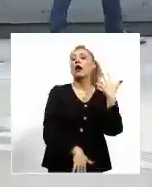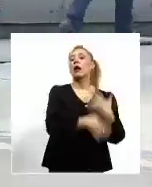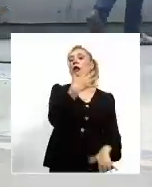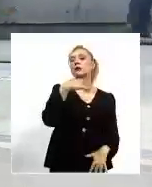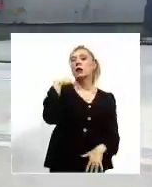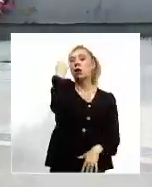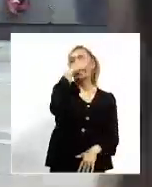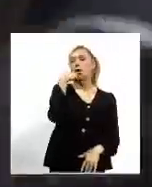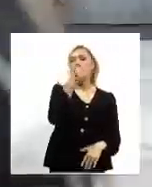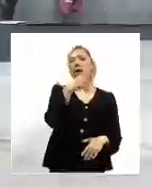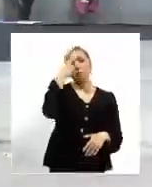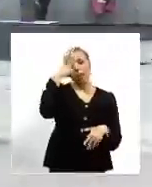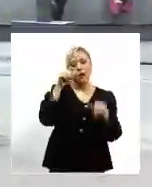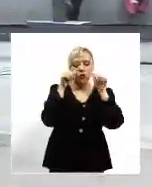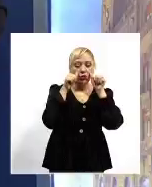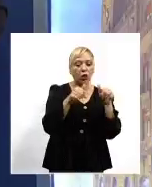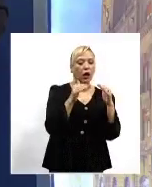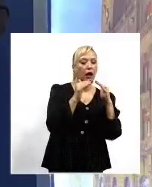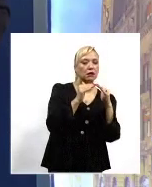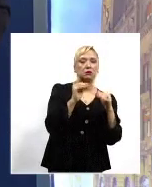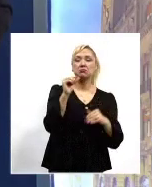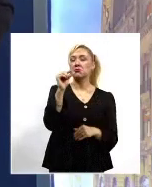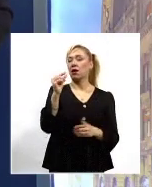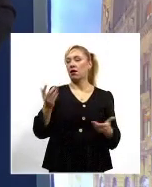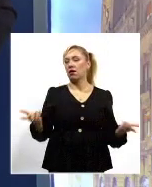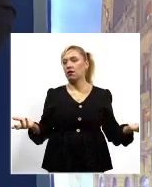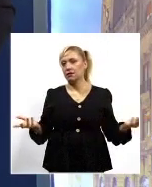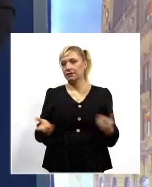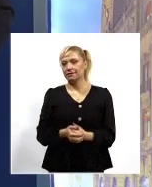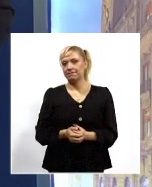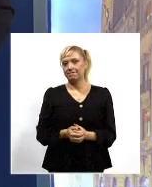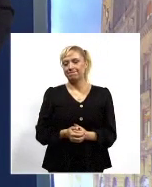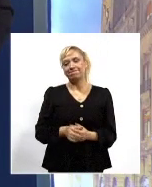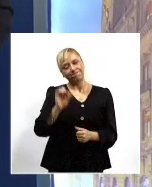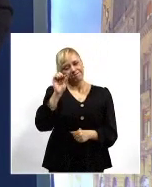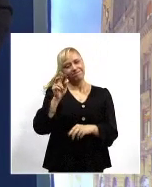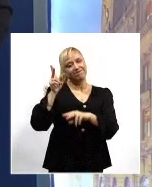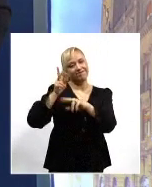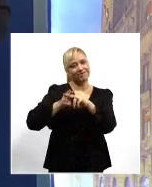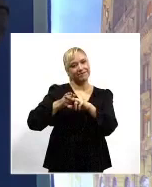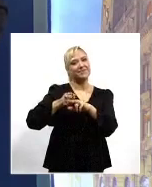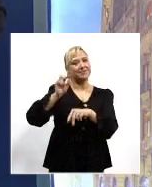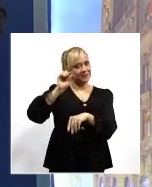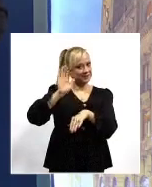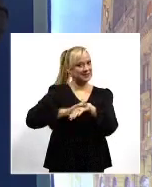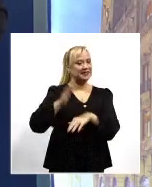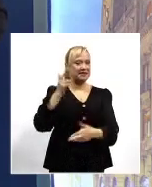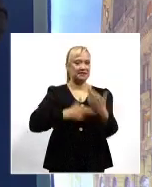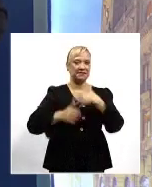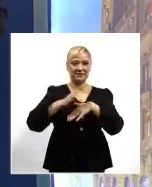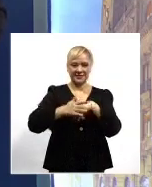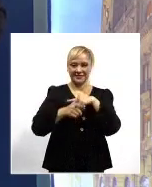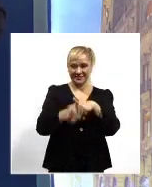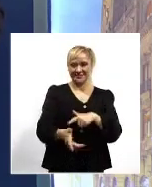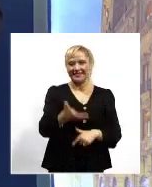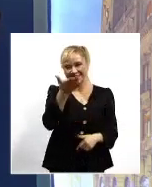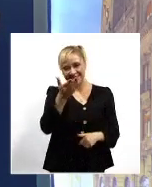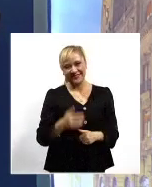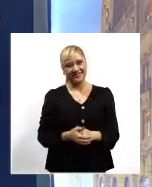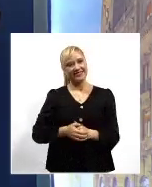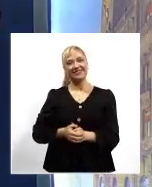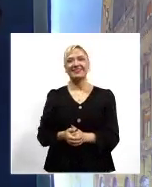a las tareas del hogar. Vamos a hacer una nueva pausa, pero será breve. Regresamos con más noticias. No le